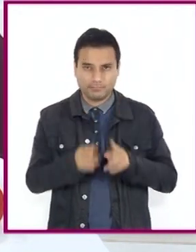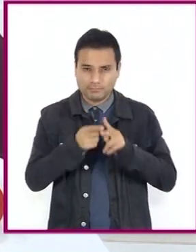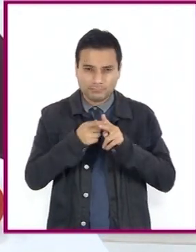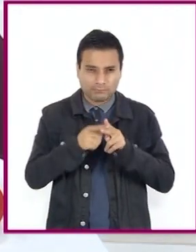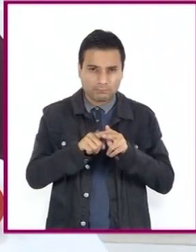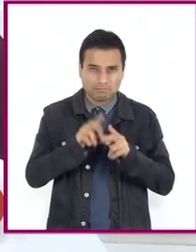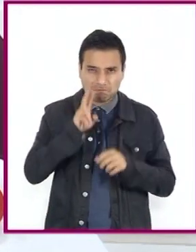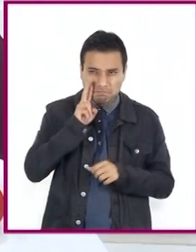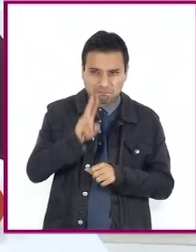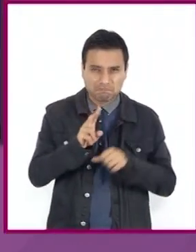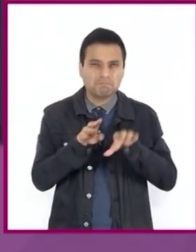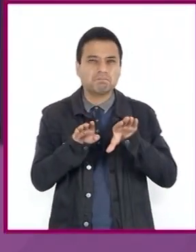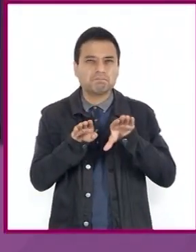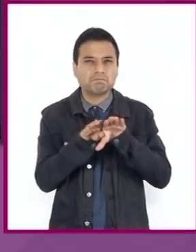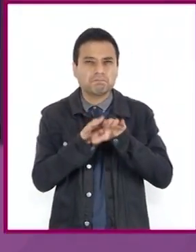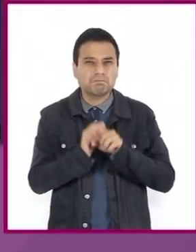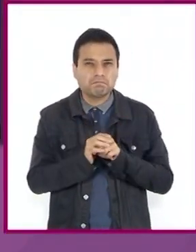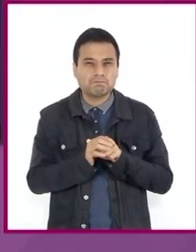uno de los reactivos.